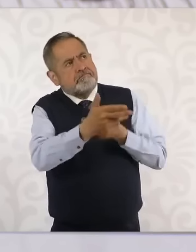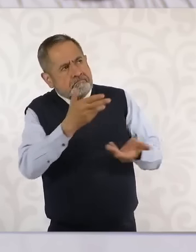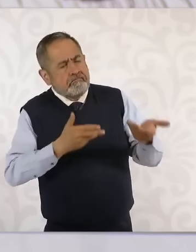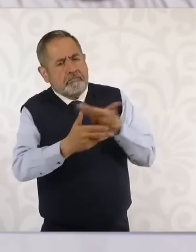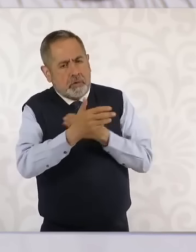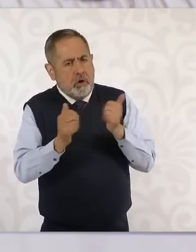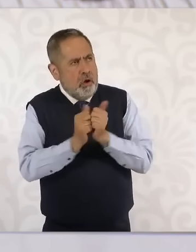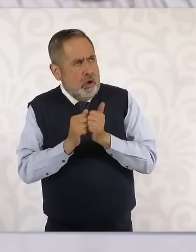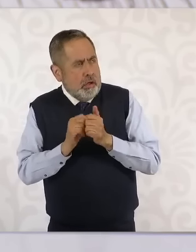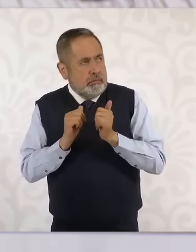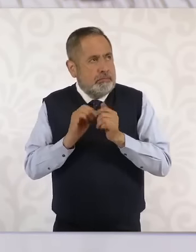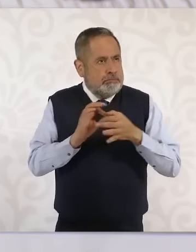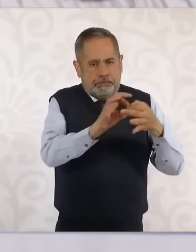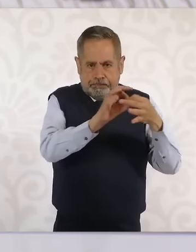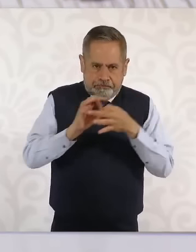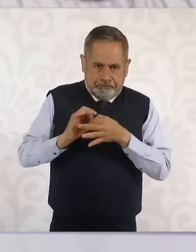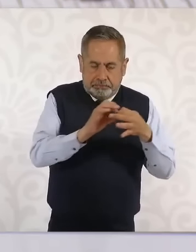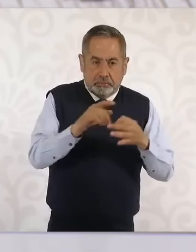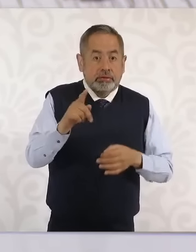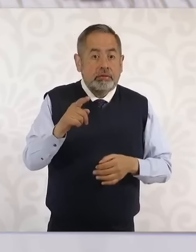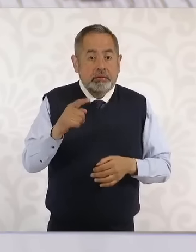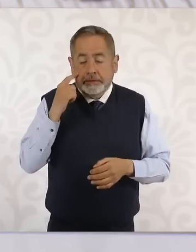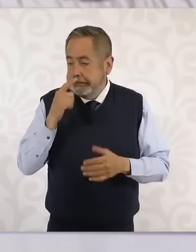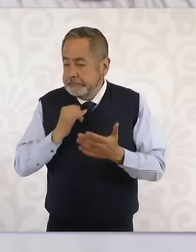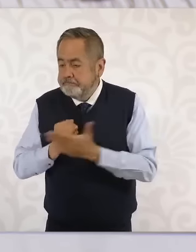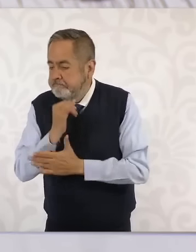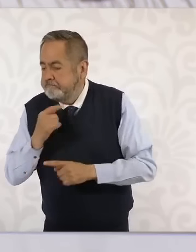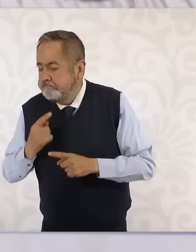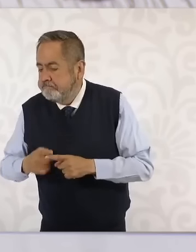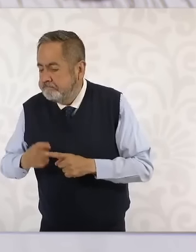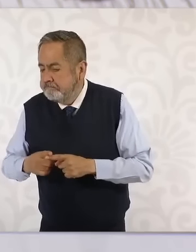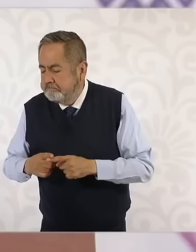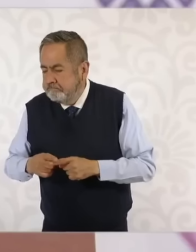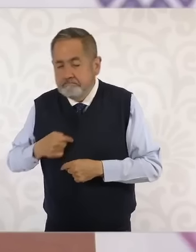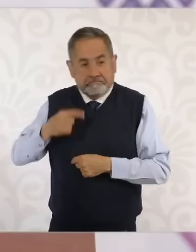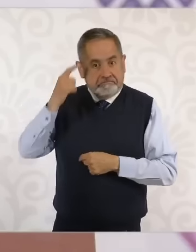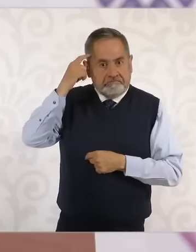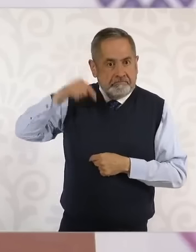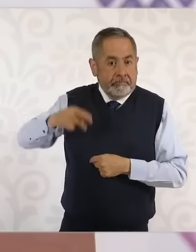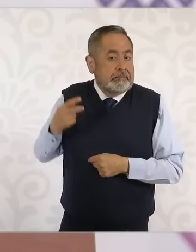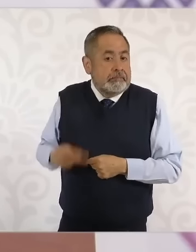de coordinación, pero la decisión se toma a partir de las consideraciones